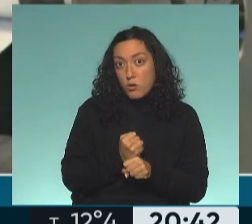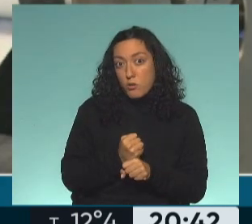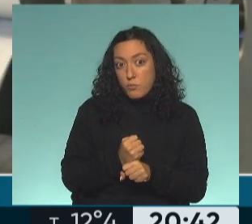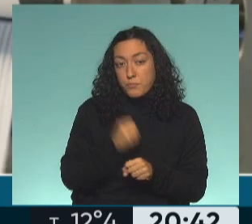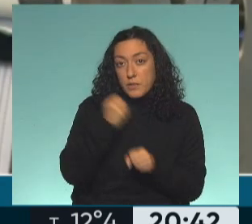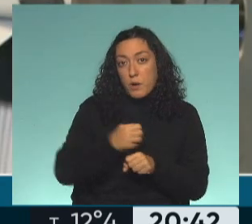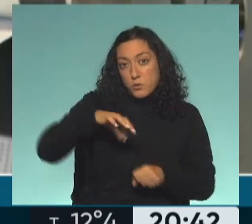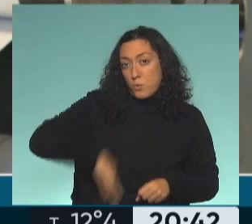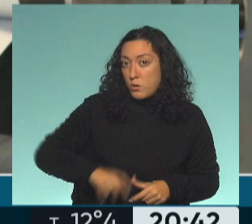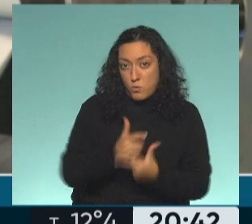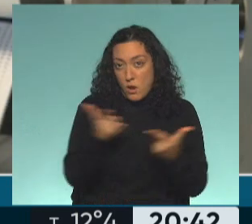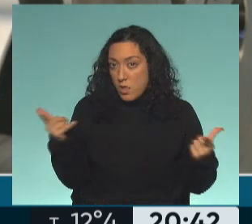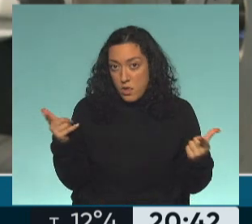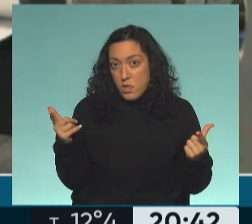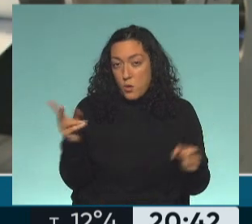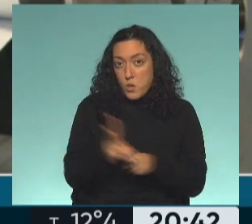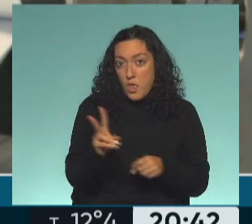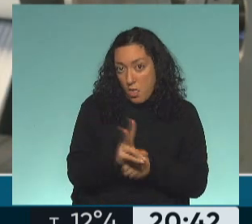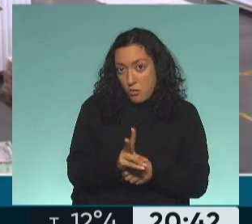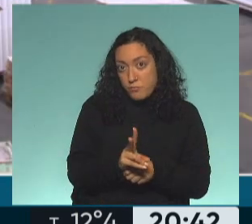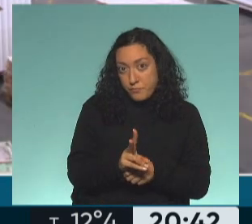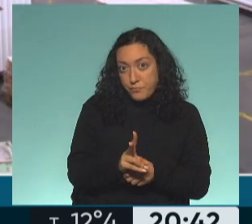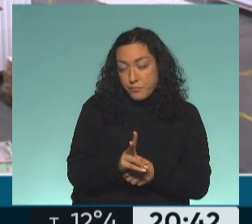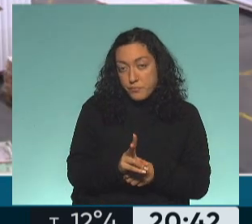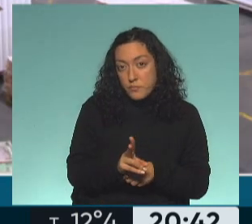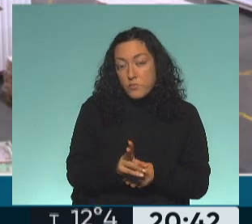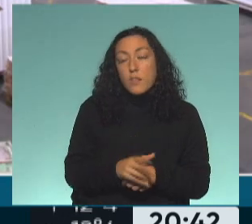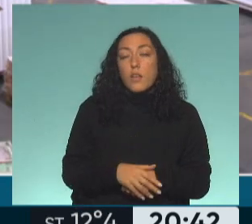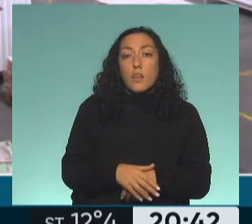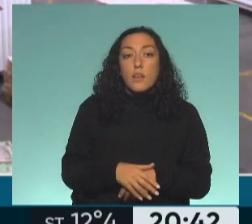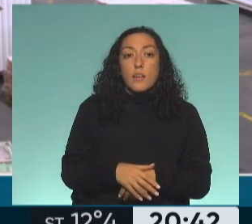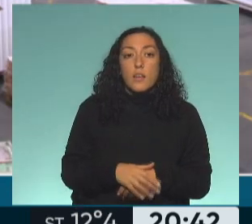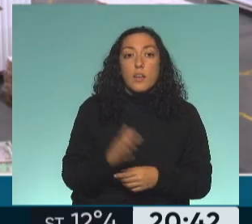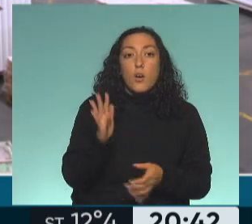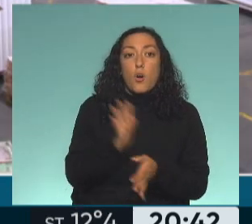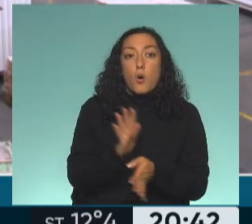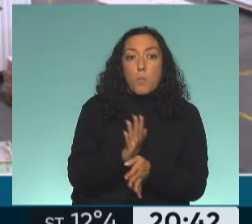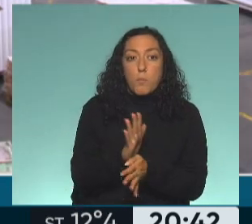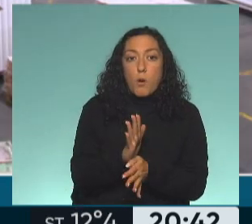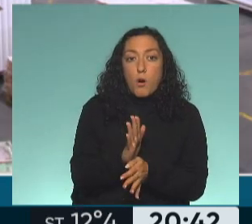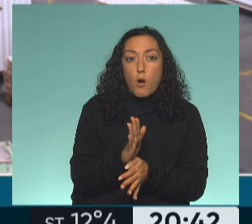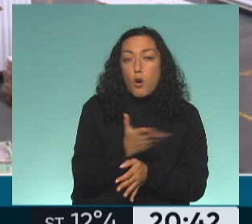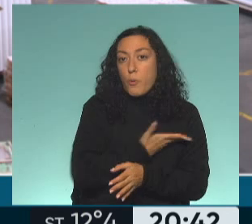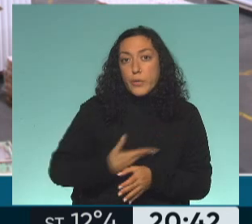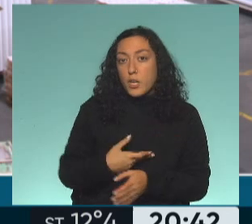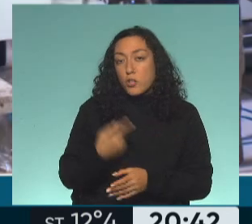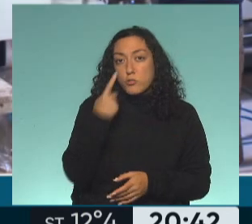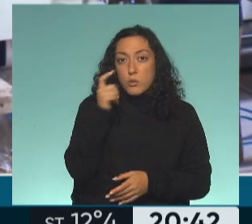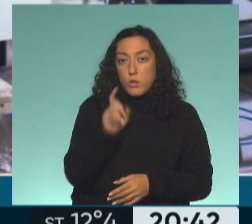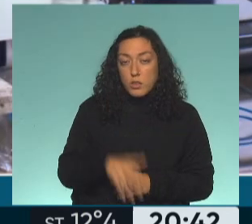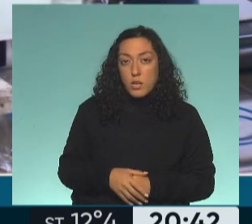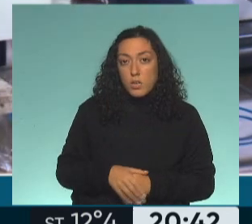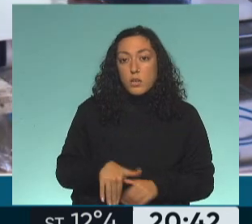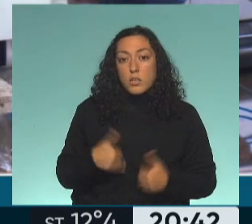no remunerado, quedan por fuera de la óptica de la llegada del Estado. Ahí, ¿cuál